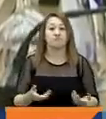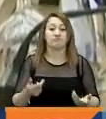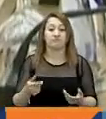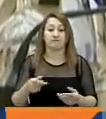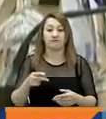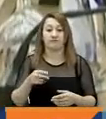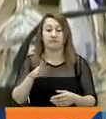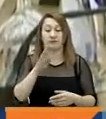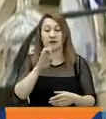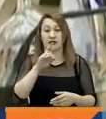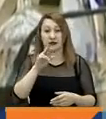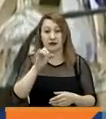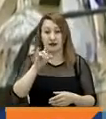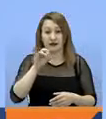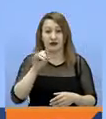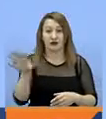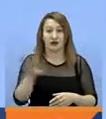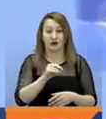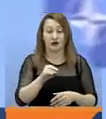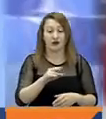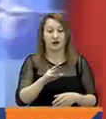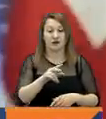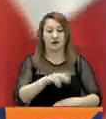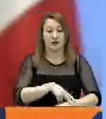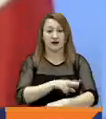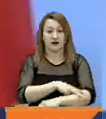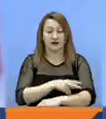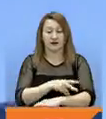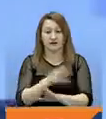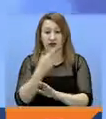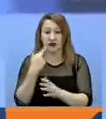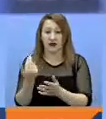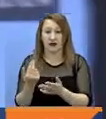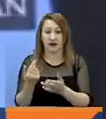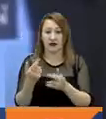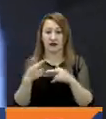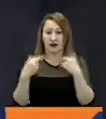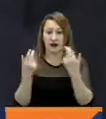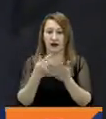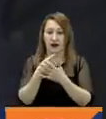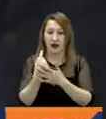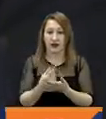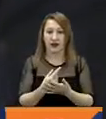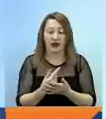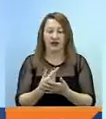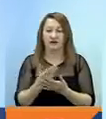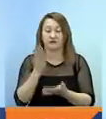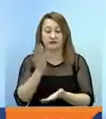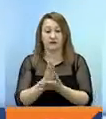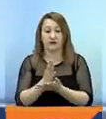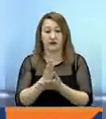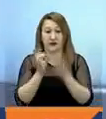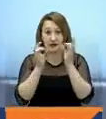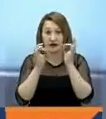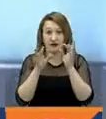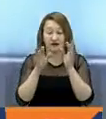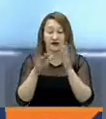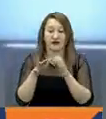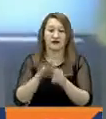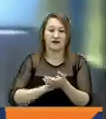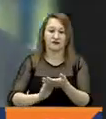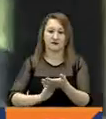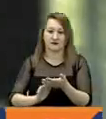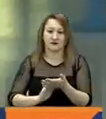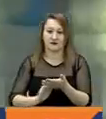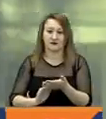rusos, ucranianos, alemanes y franceses en un intento más por desactivar la crisis. Exitosa o no, lo cierto es que los motores